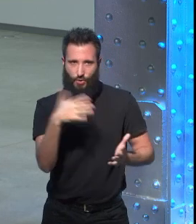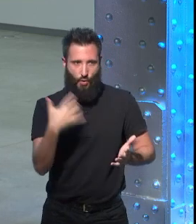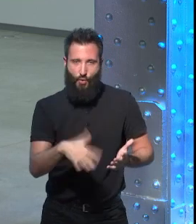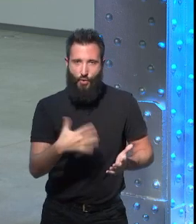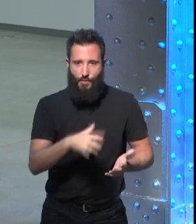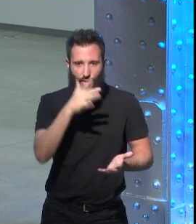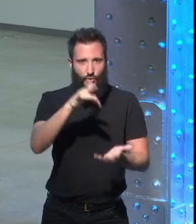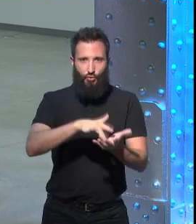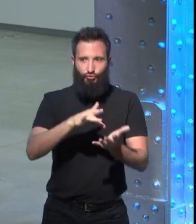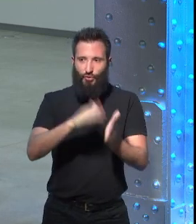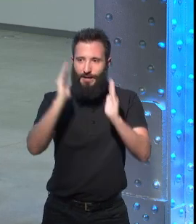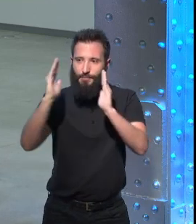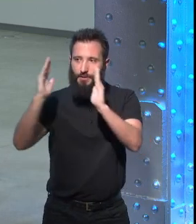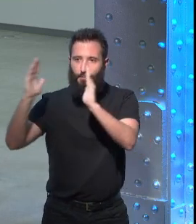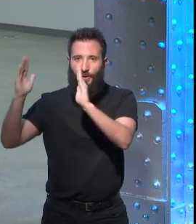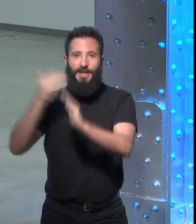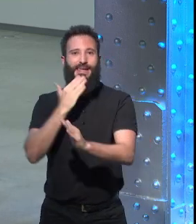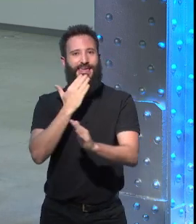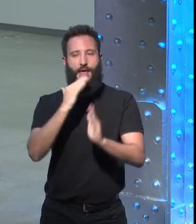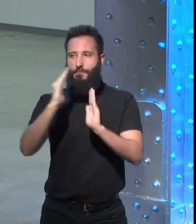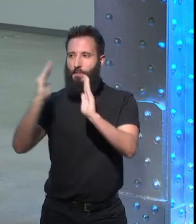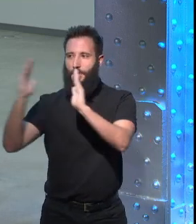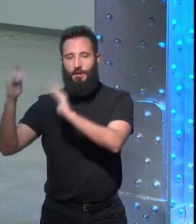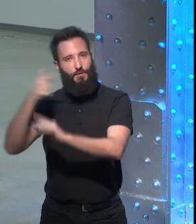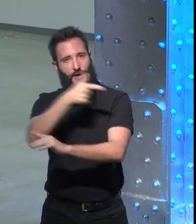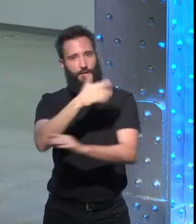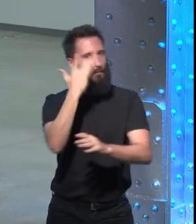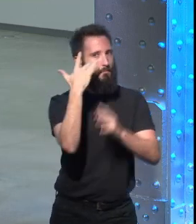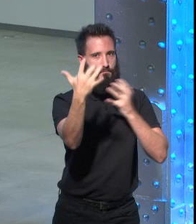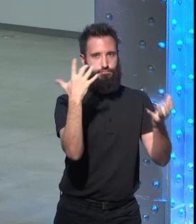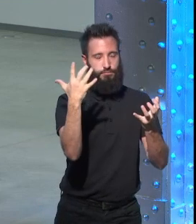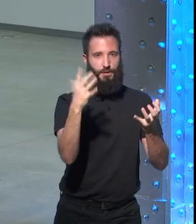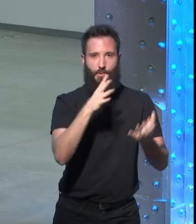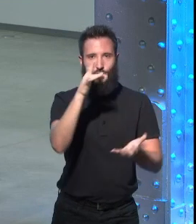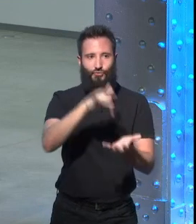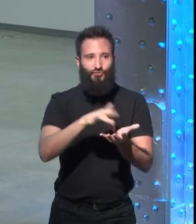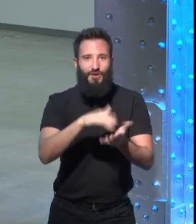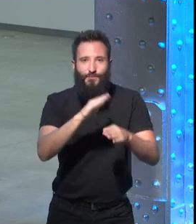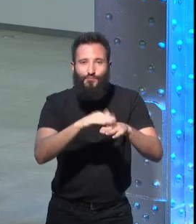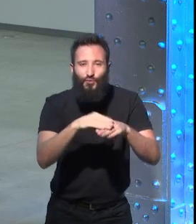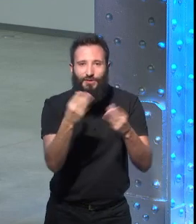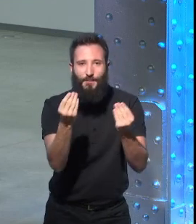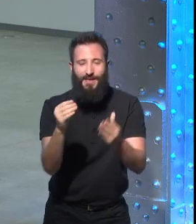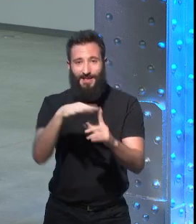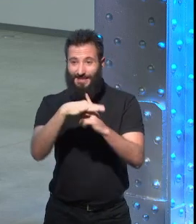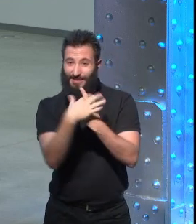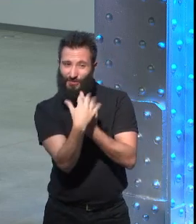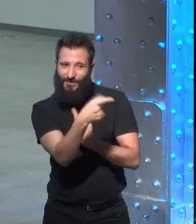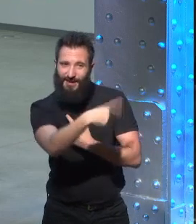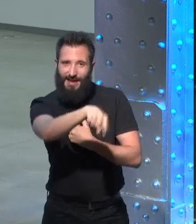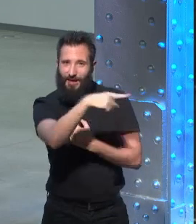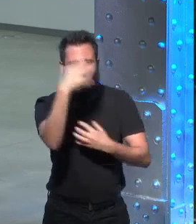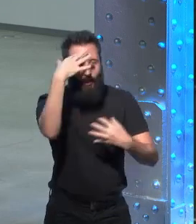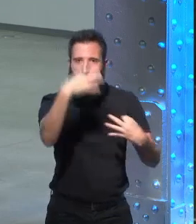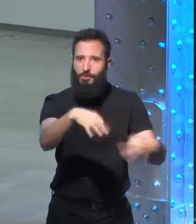con respecto al resto de los tramos de edades que llama la atención. ¿Por qué? Porque en muchos de los casos que hemos tenido no son